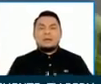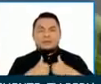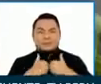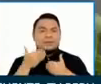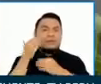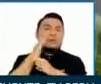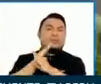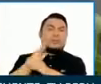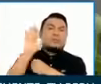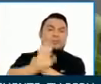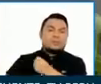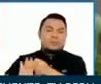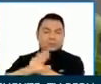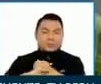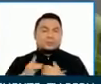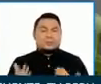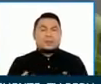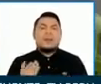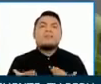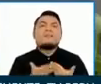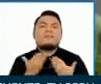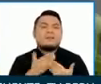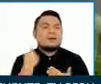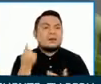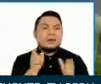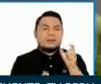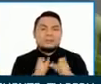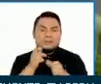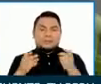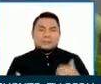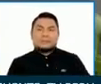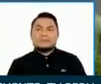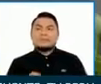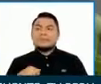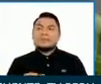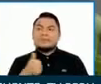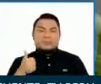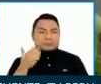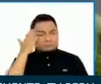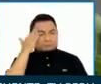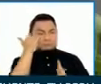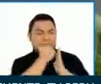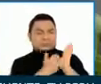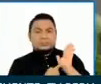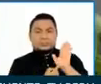las medidas para mayor facilidad de la población de otro lado.